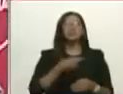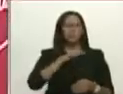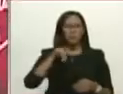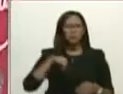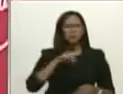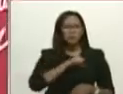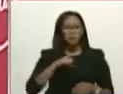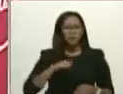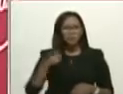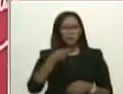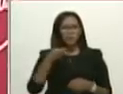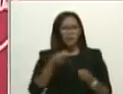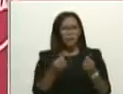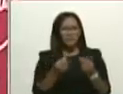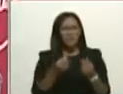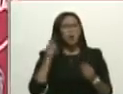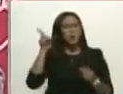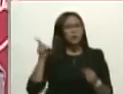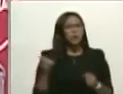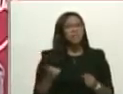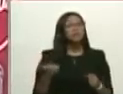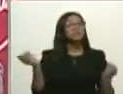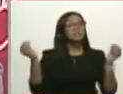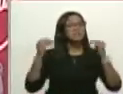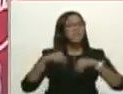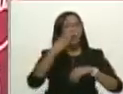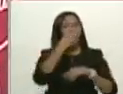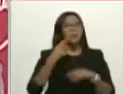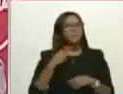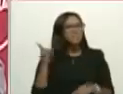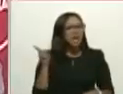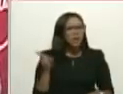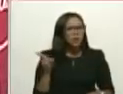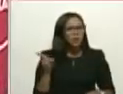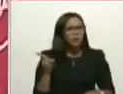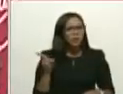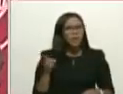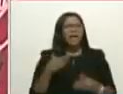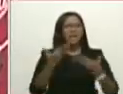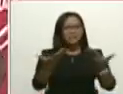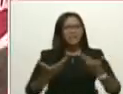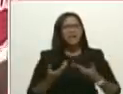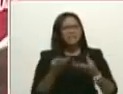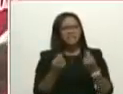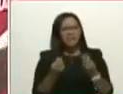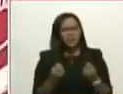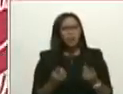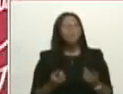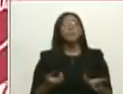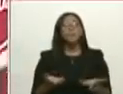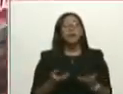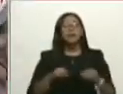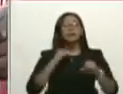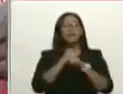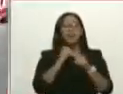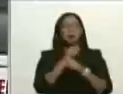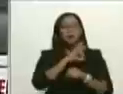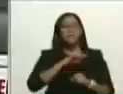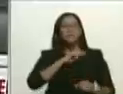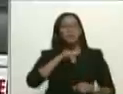buscar la plata cuando ellos se comprometieron. Ellos se comprometieron a entregar ese dinero para obras sociales de nuestro país. Ya